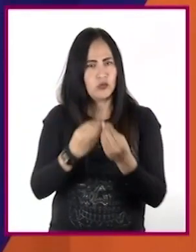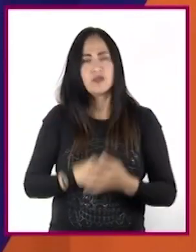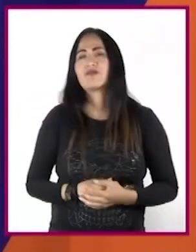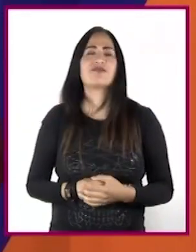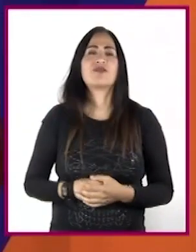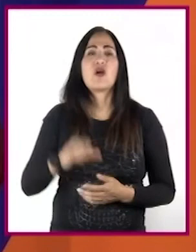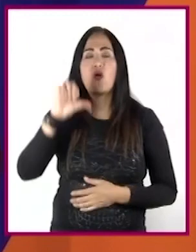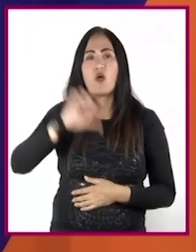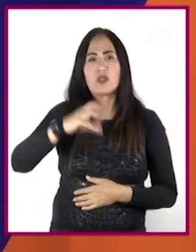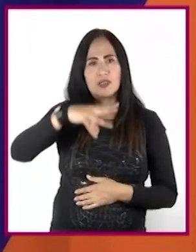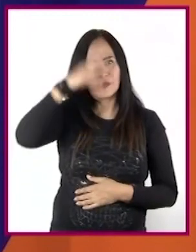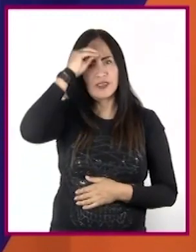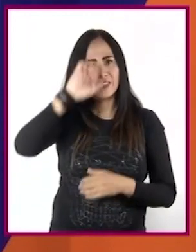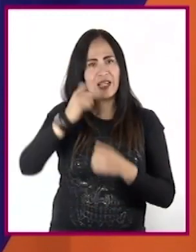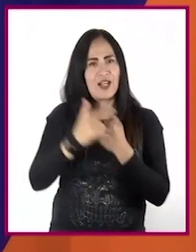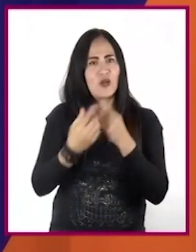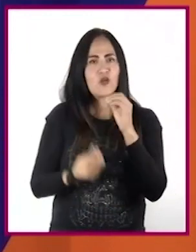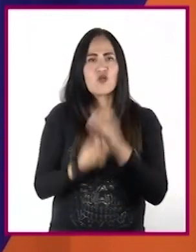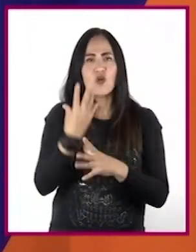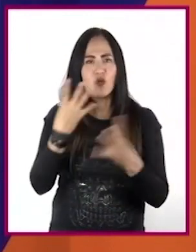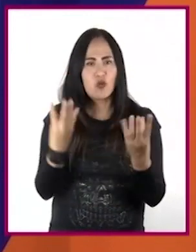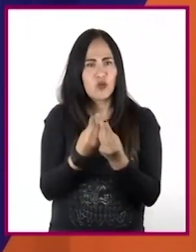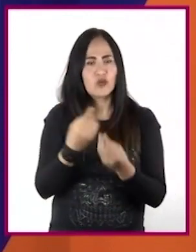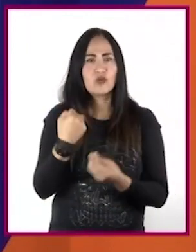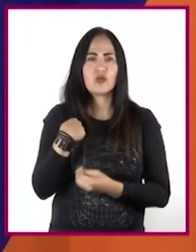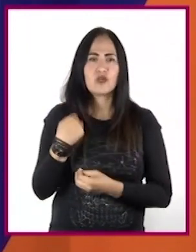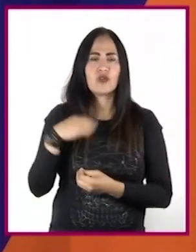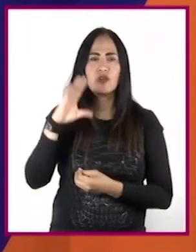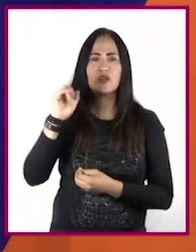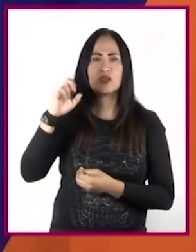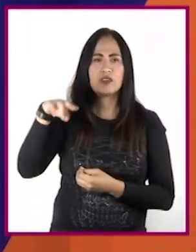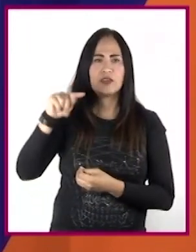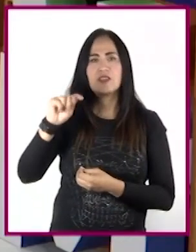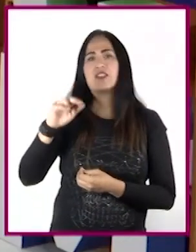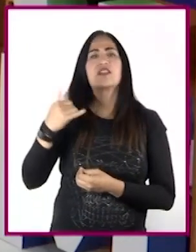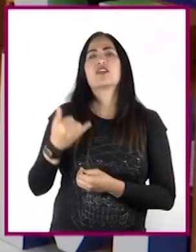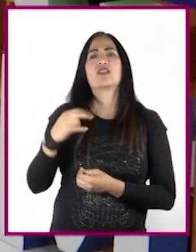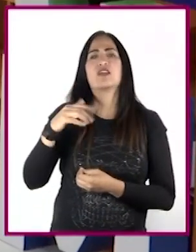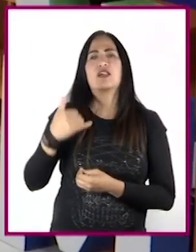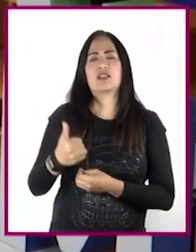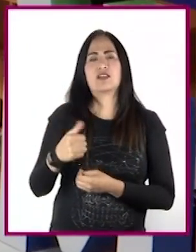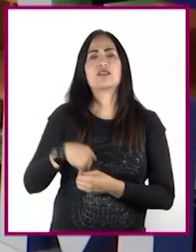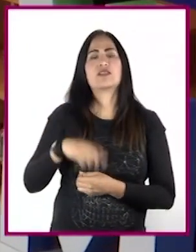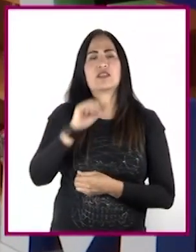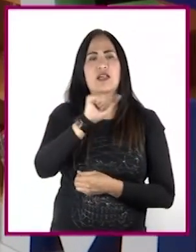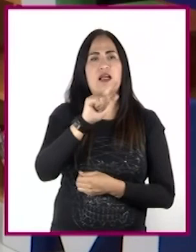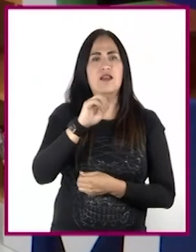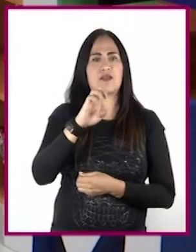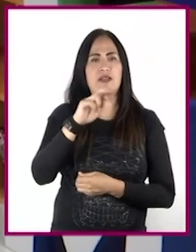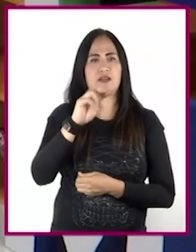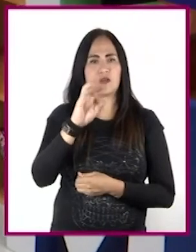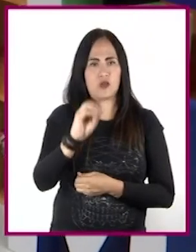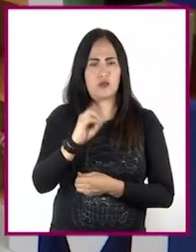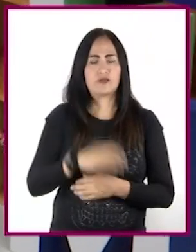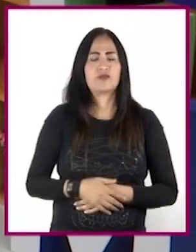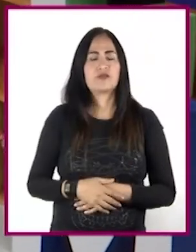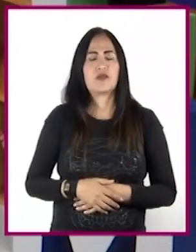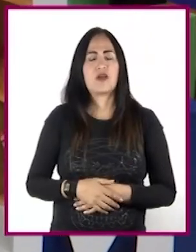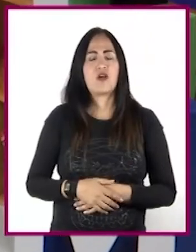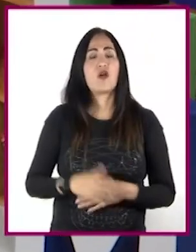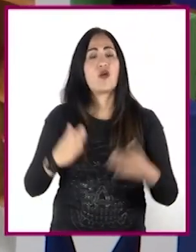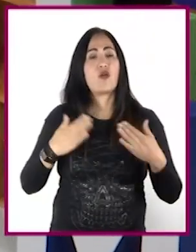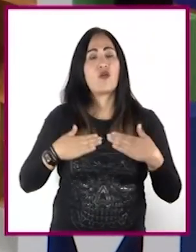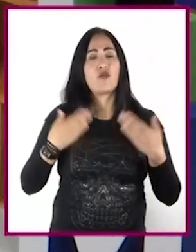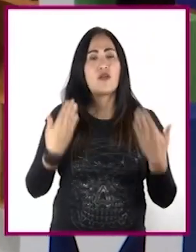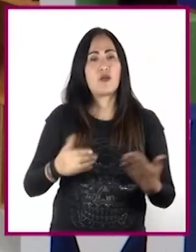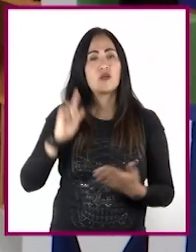Hemos aprendido algo nuevo juntos. Somos Cintia Callejas y Alberto Ábrego. Confiamos en encontrarnos nuevamente